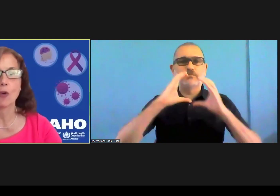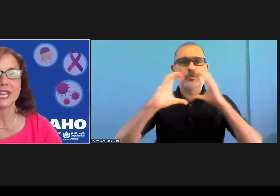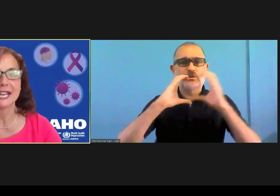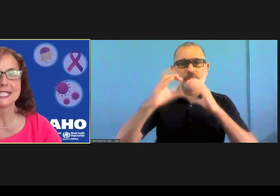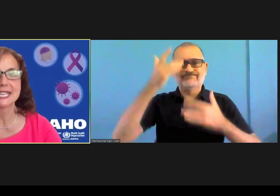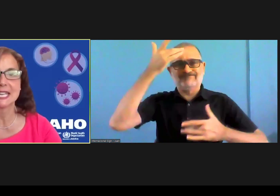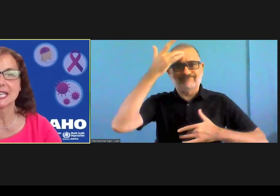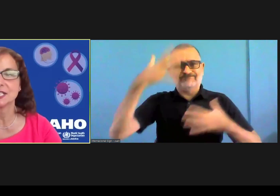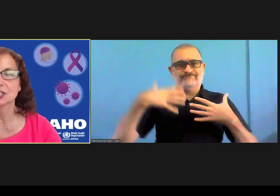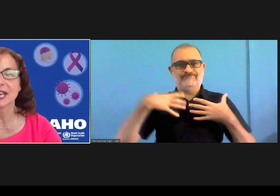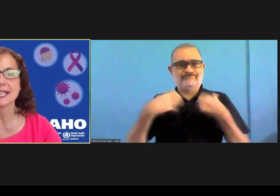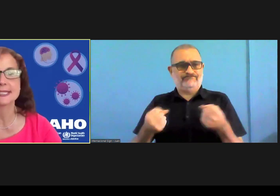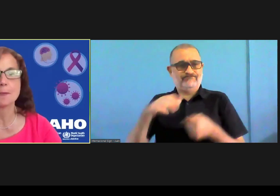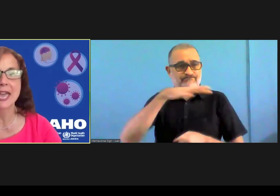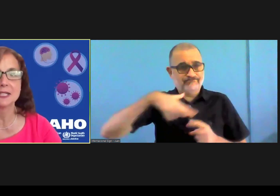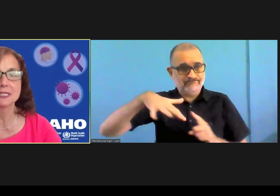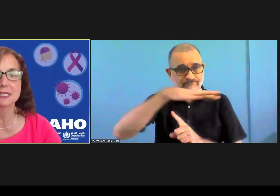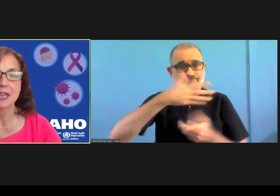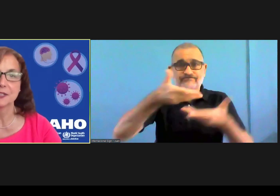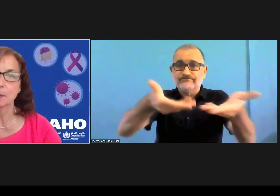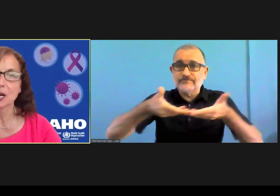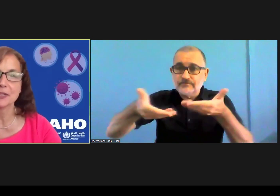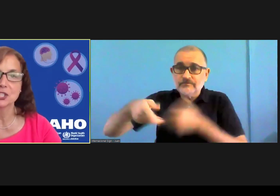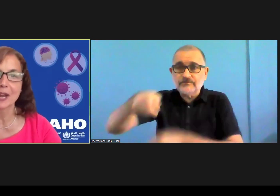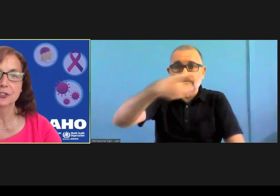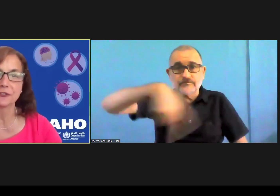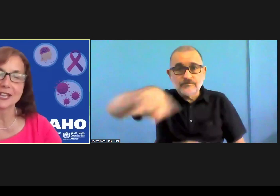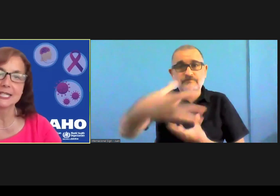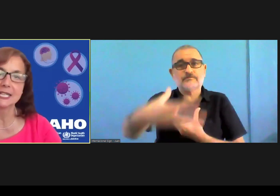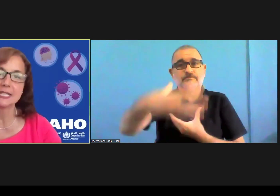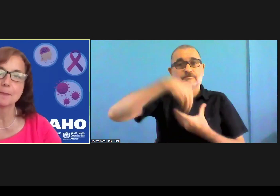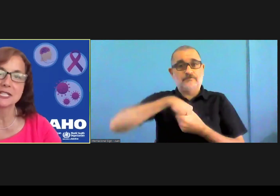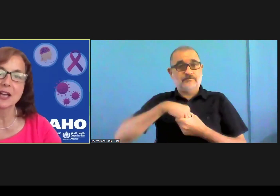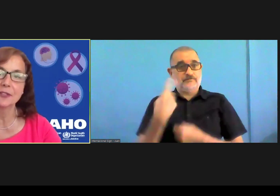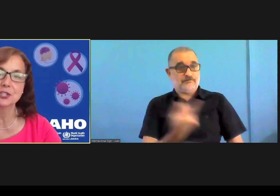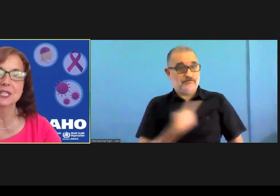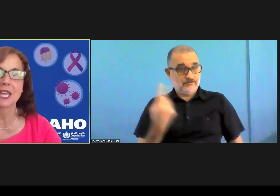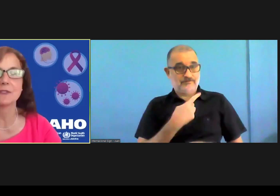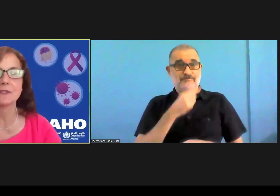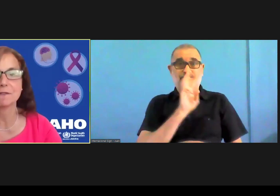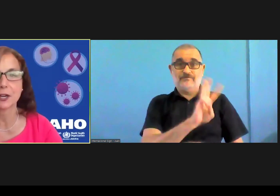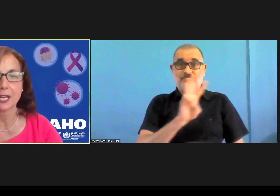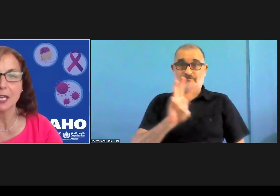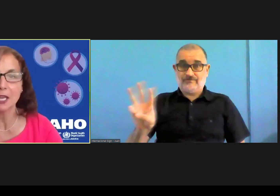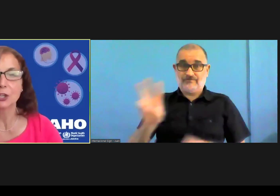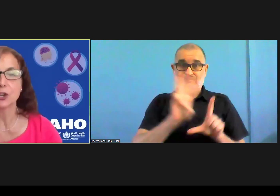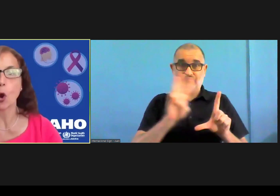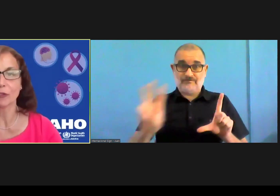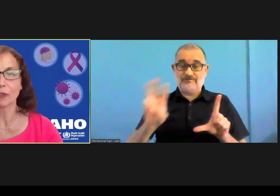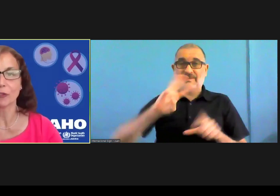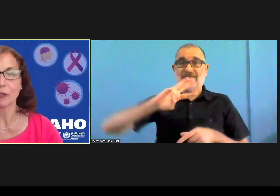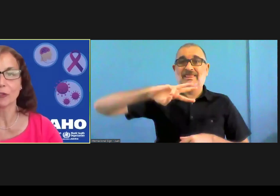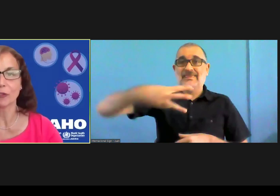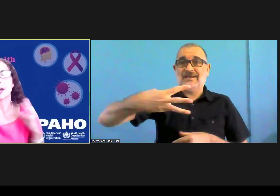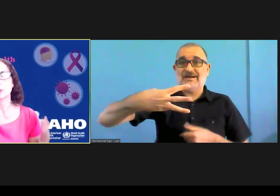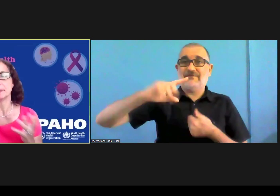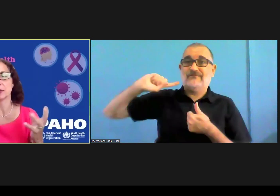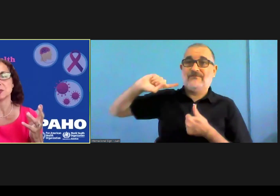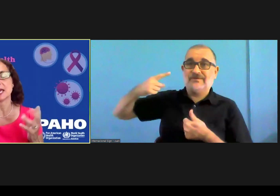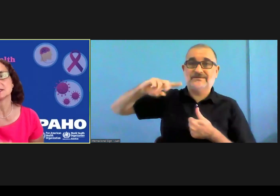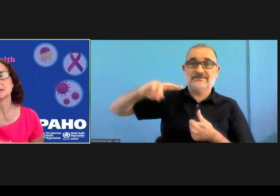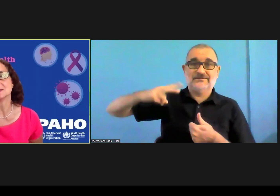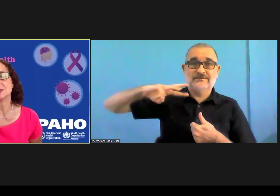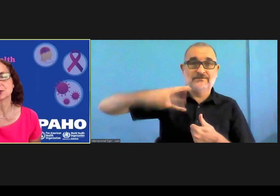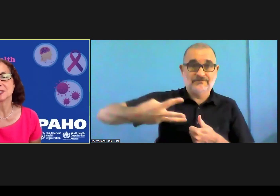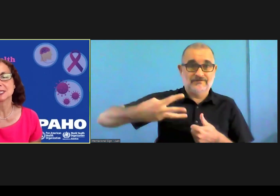las ENTs durante la COVID-19, la OPS, y el doctor Ansem Helles, el director del Departamento de las ENTs y Salud Mental, que nos acaba de dar una